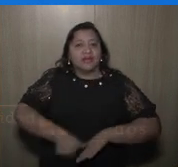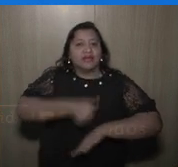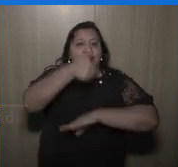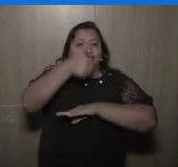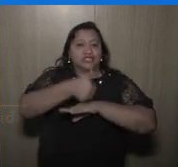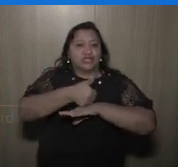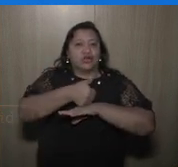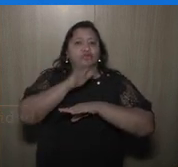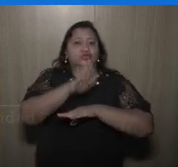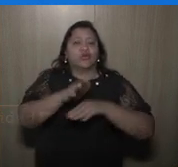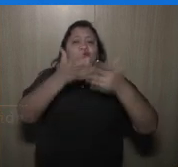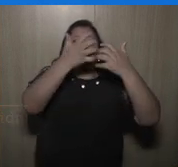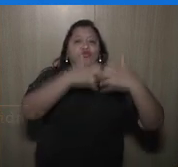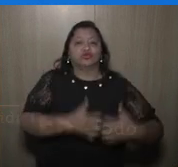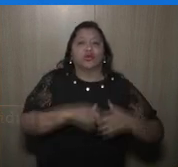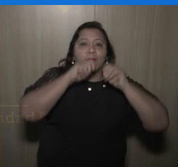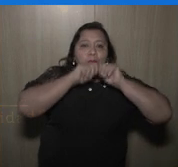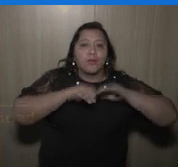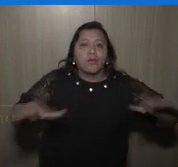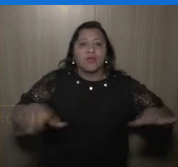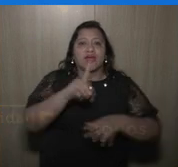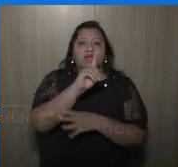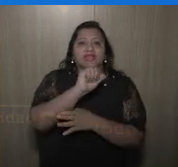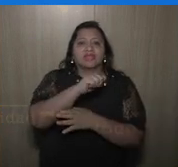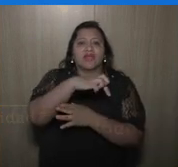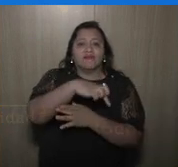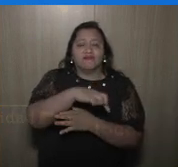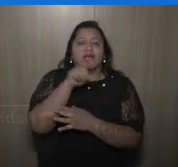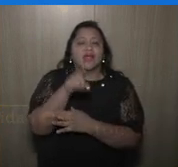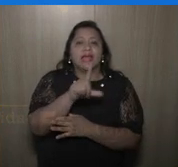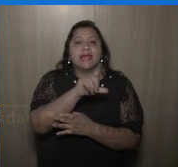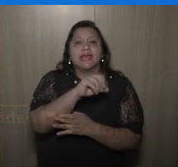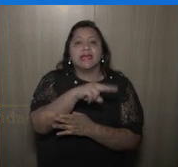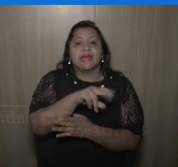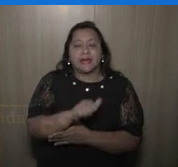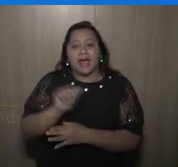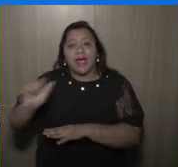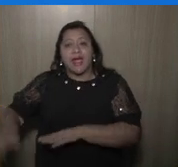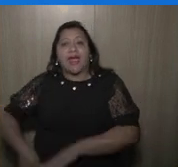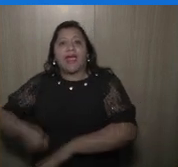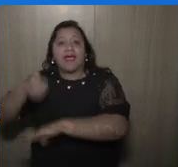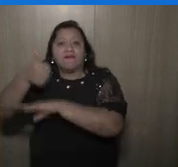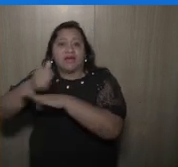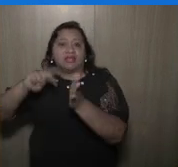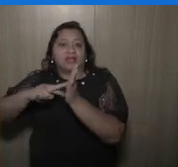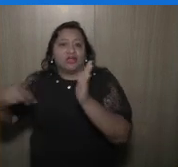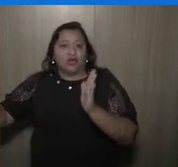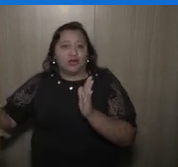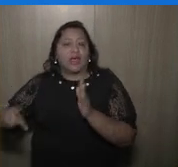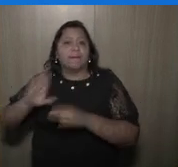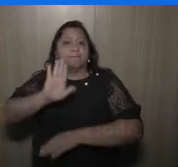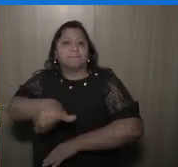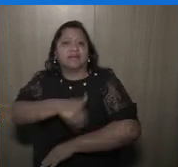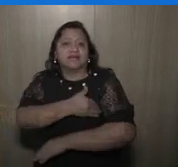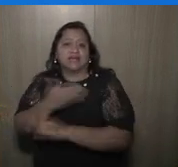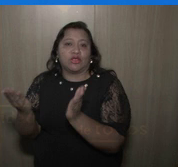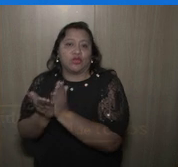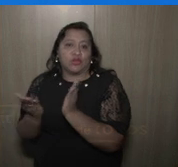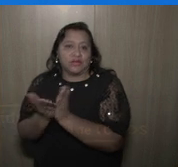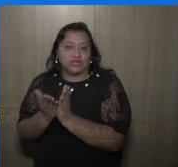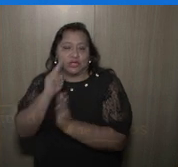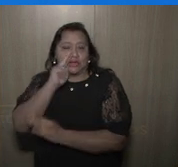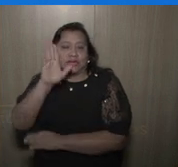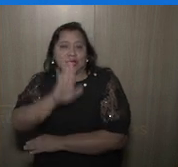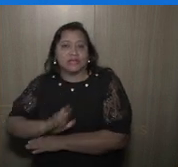Administrativo de la Función Pública DAP, Lina Moncaleano, al jefe de tecnología del Ministerio de Educación